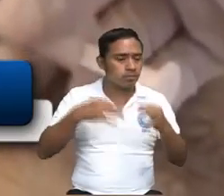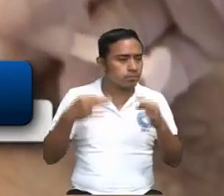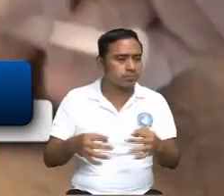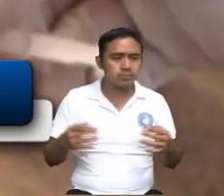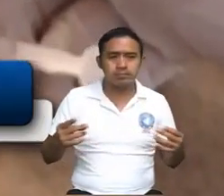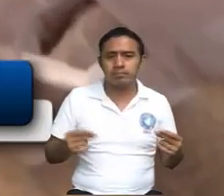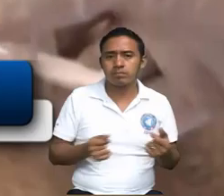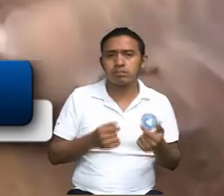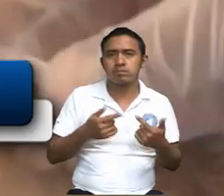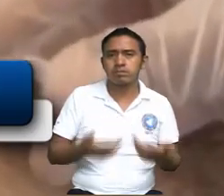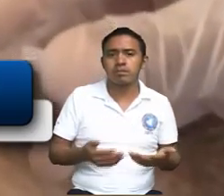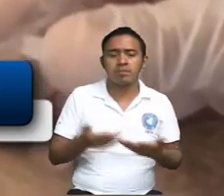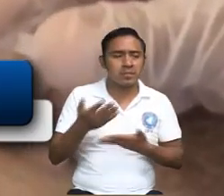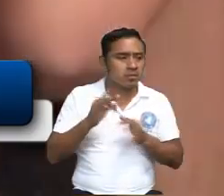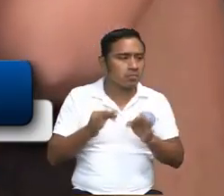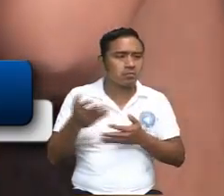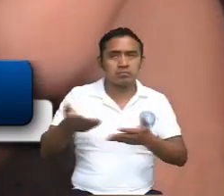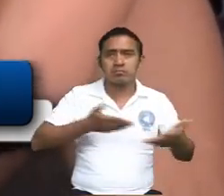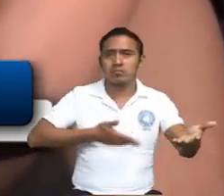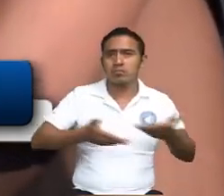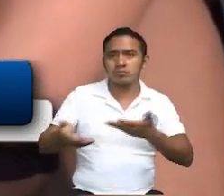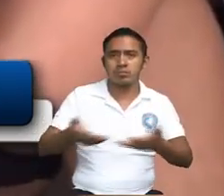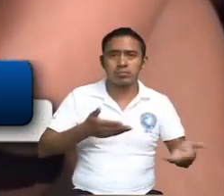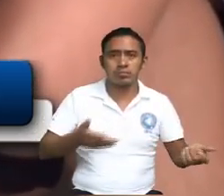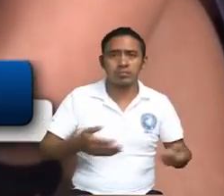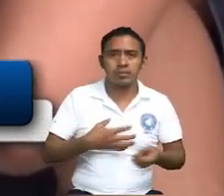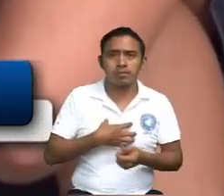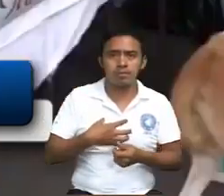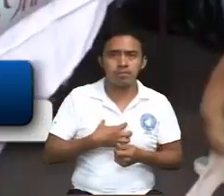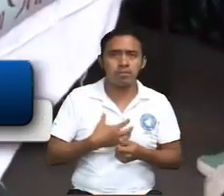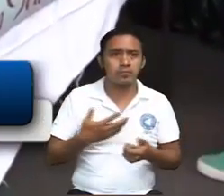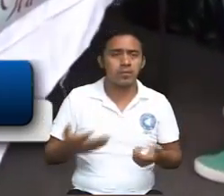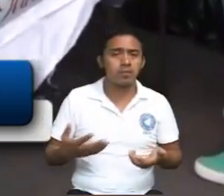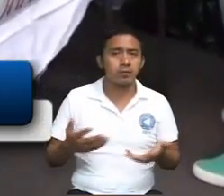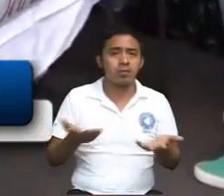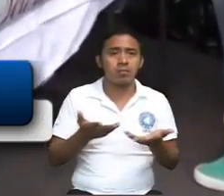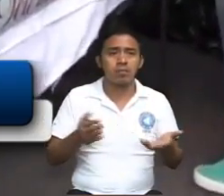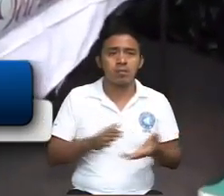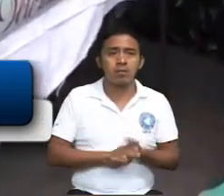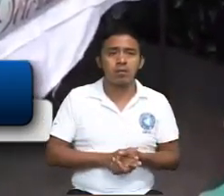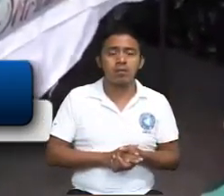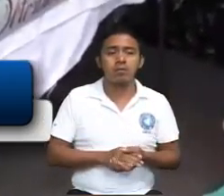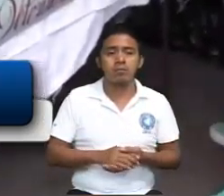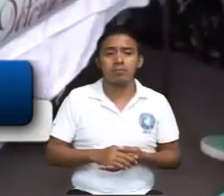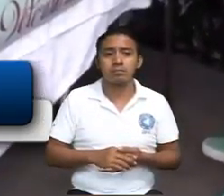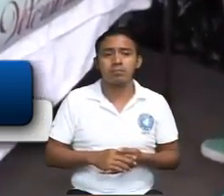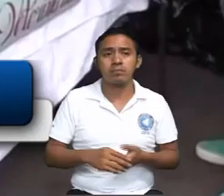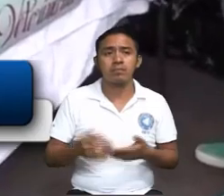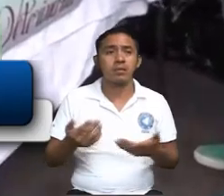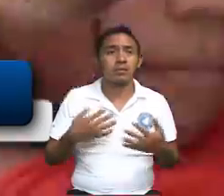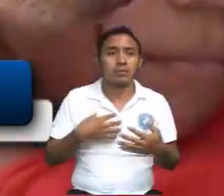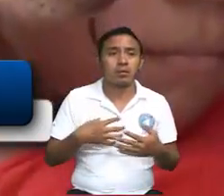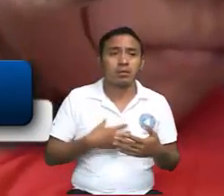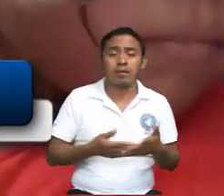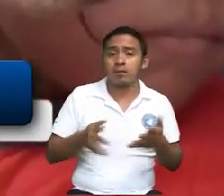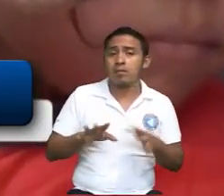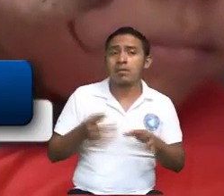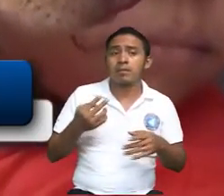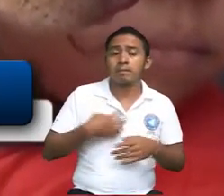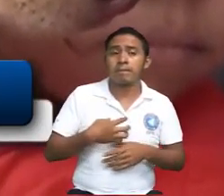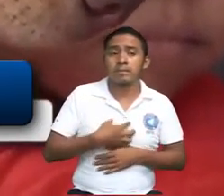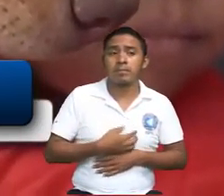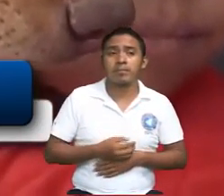eficaz. ¿Verdad? Confiable, porque es una vacuna que cumple las normativas de conservación, transporte y aplicación de la